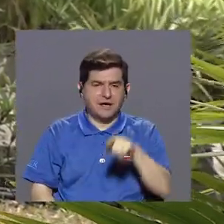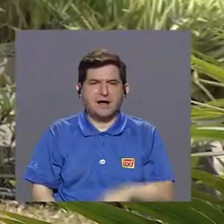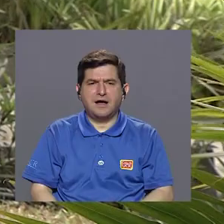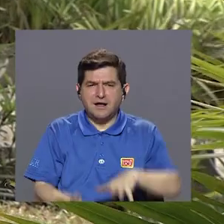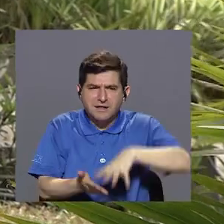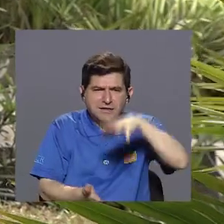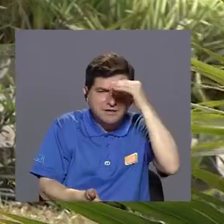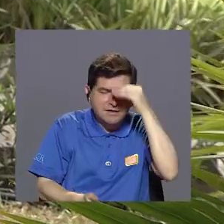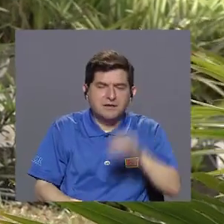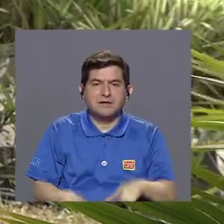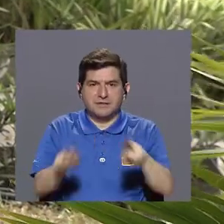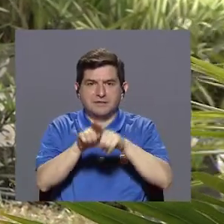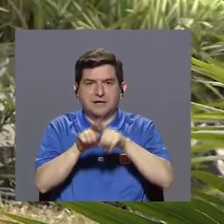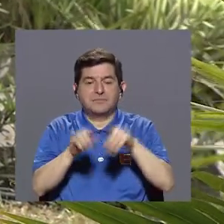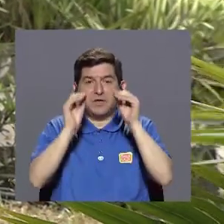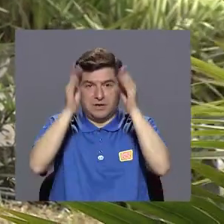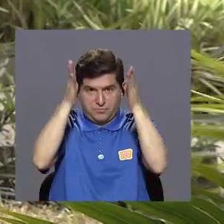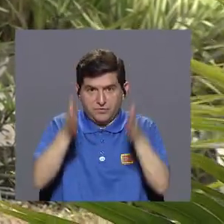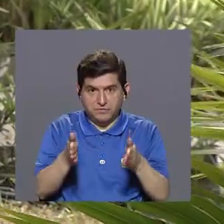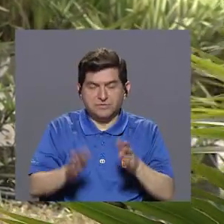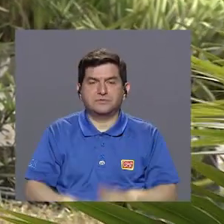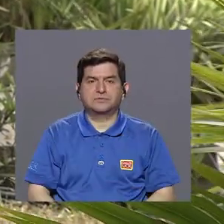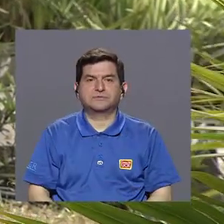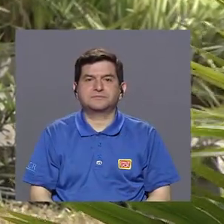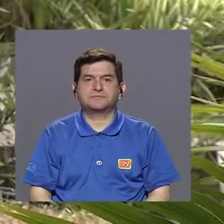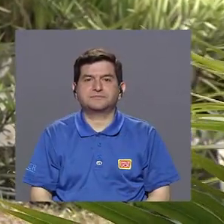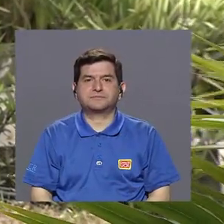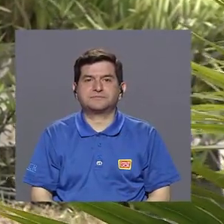académico, al mismo sector docente. Entonces